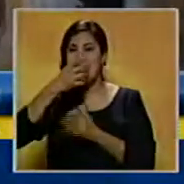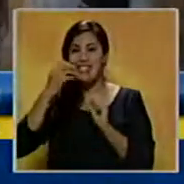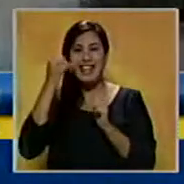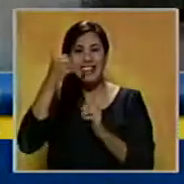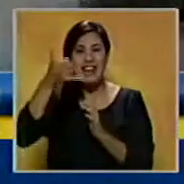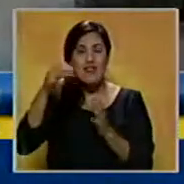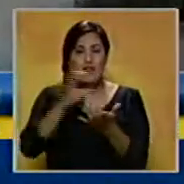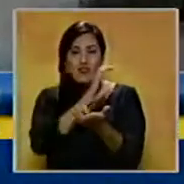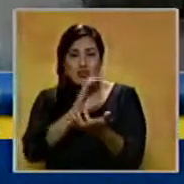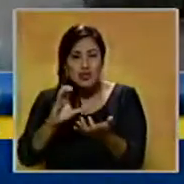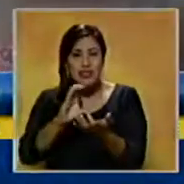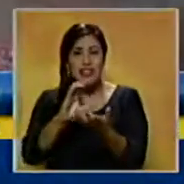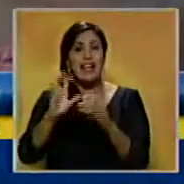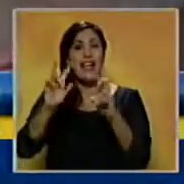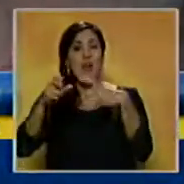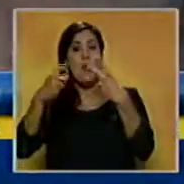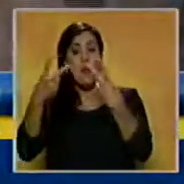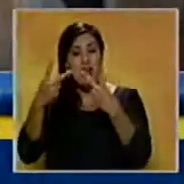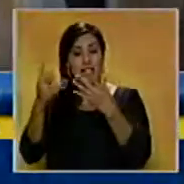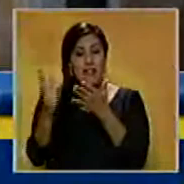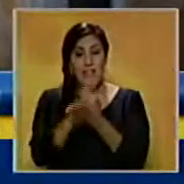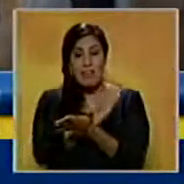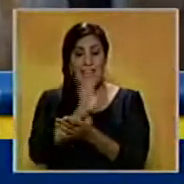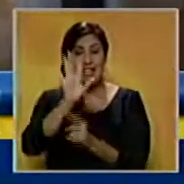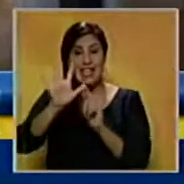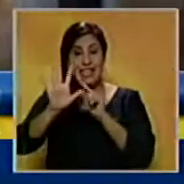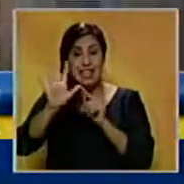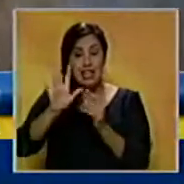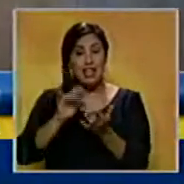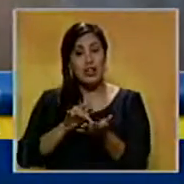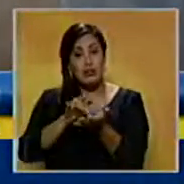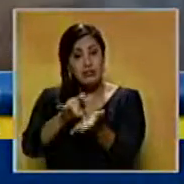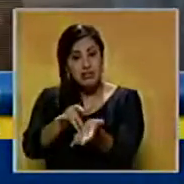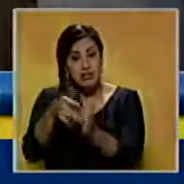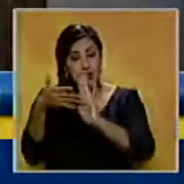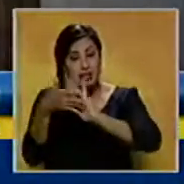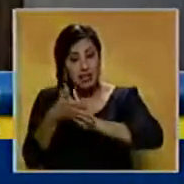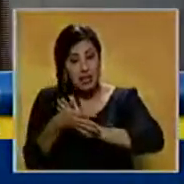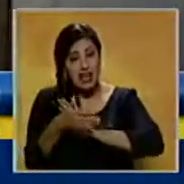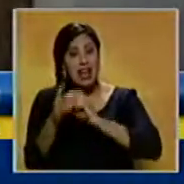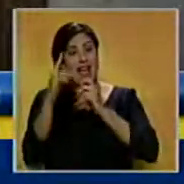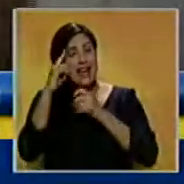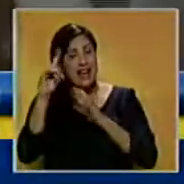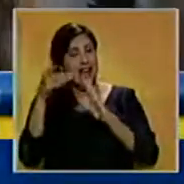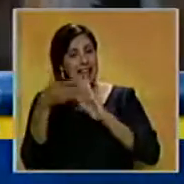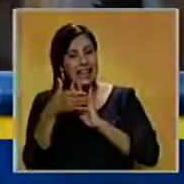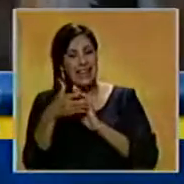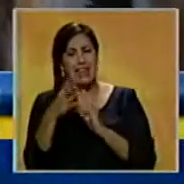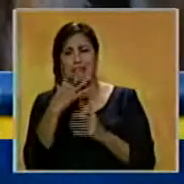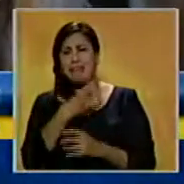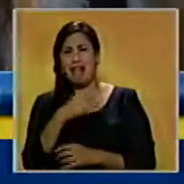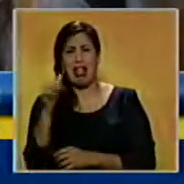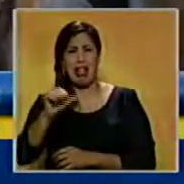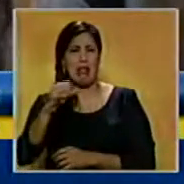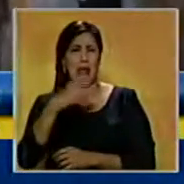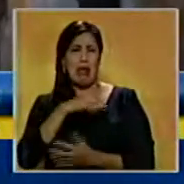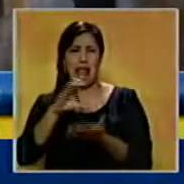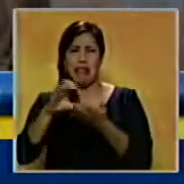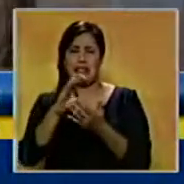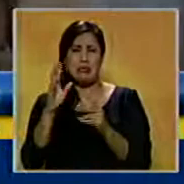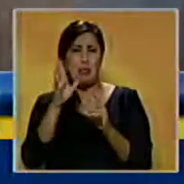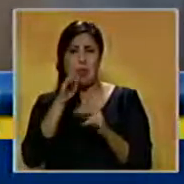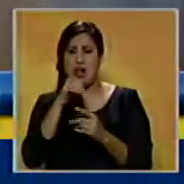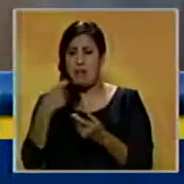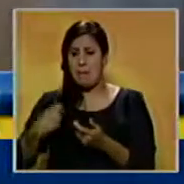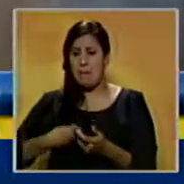Music, retirando su quinto álbum 1989 de la plataforma por considerar decepcionante el hecho de no